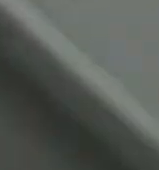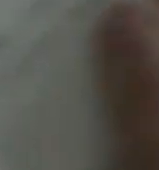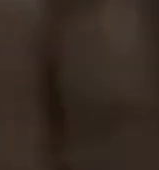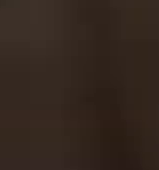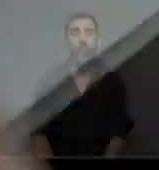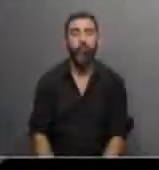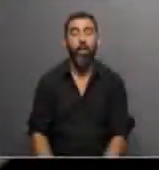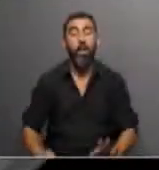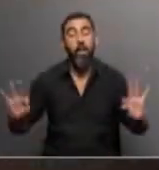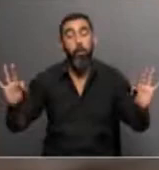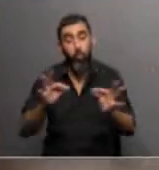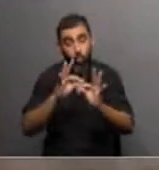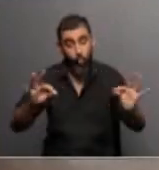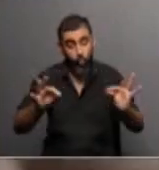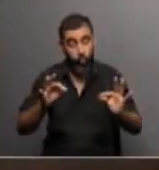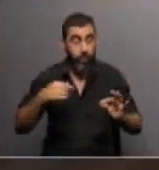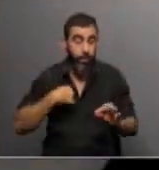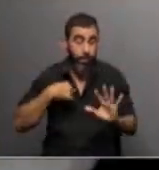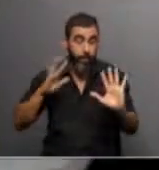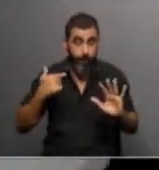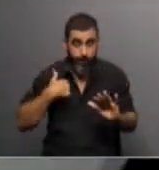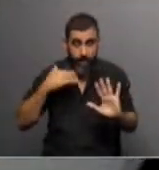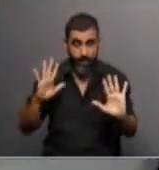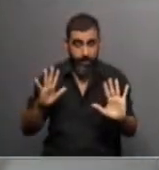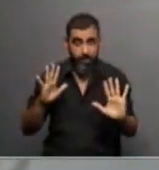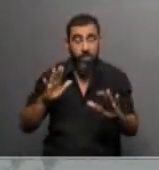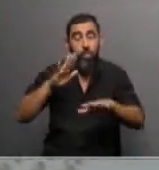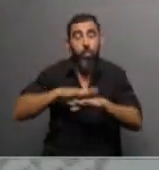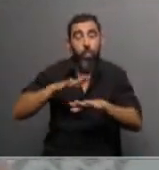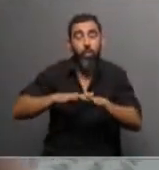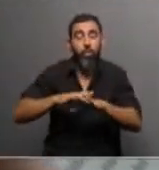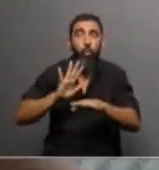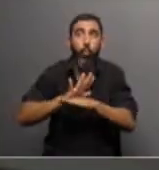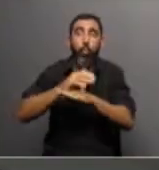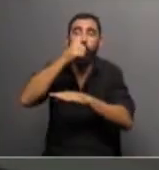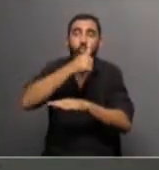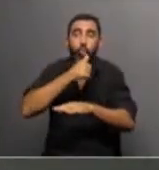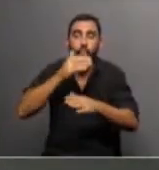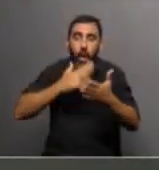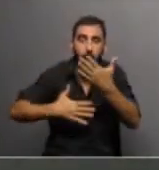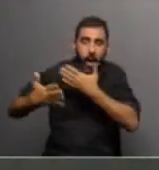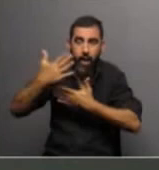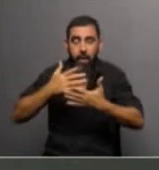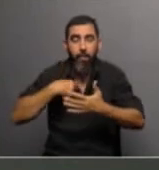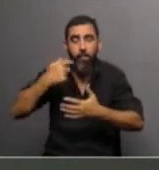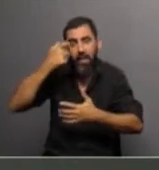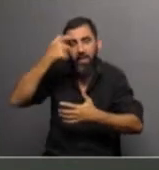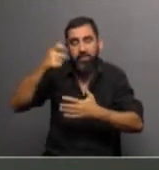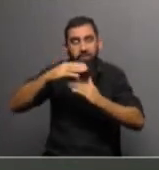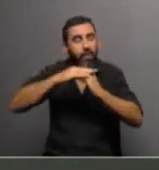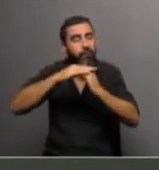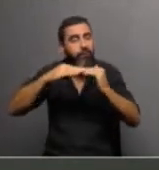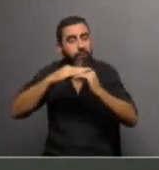La música en particular, para mí, es una instancia de curación. Para mí la ciencia tiene una cosa